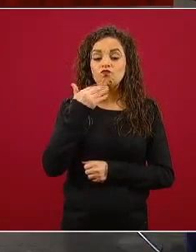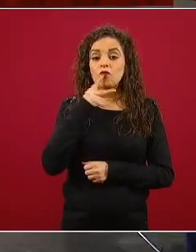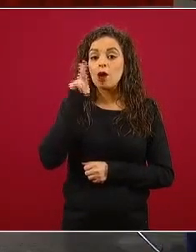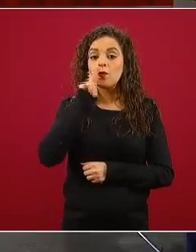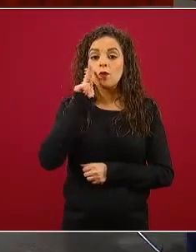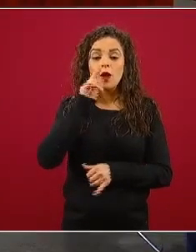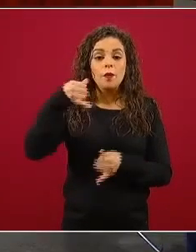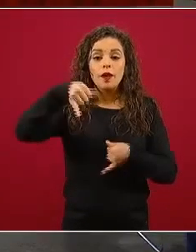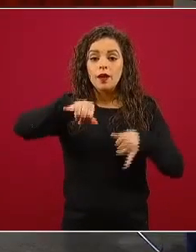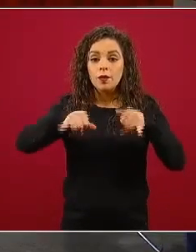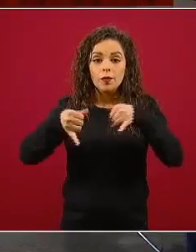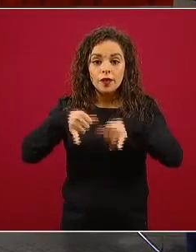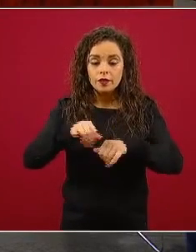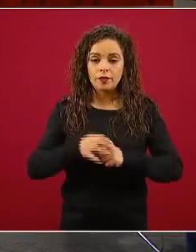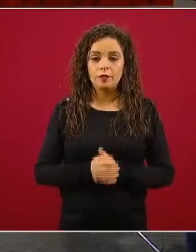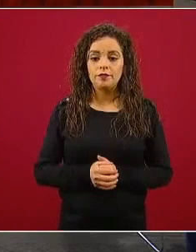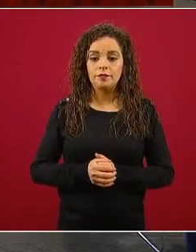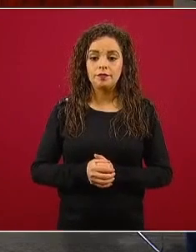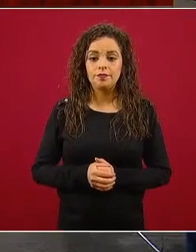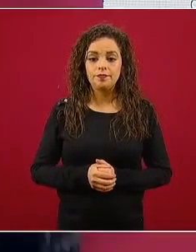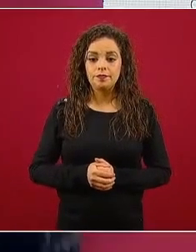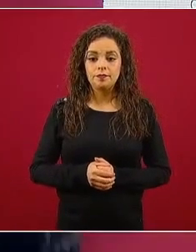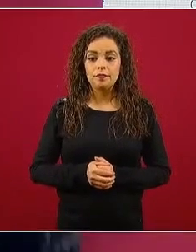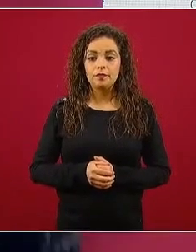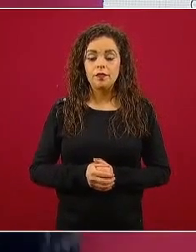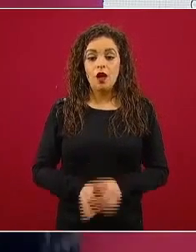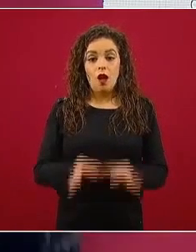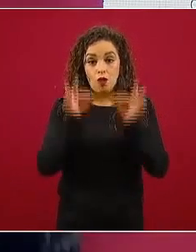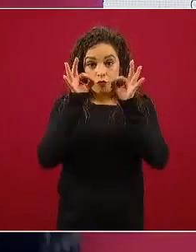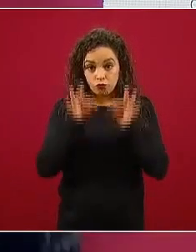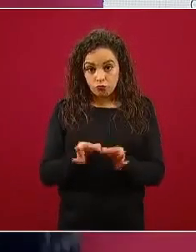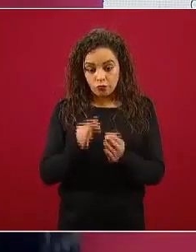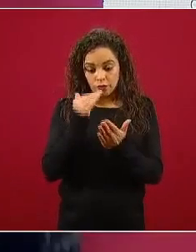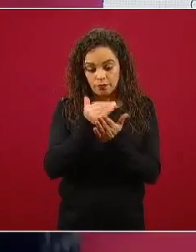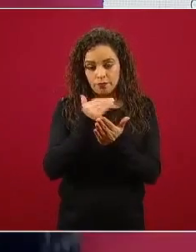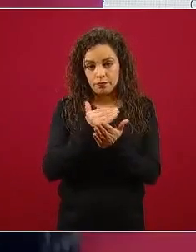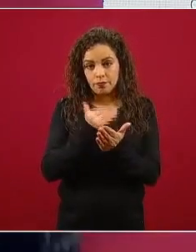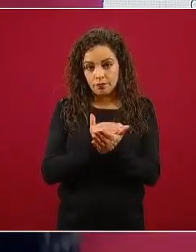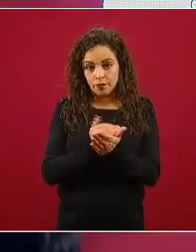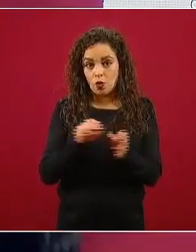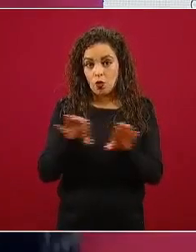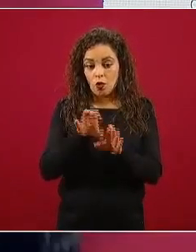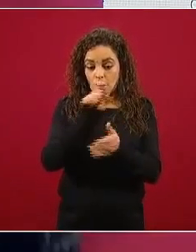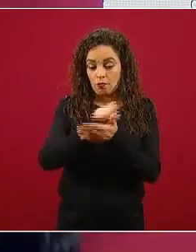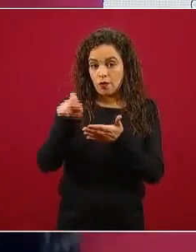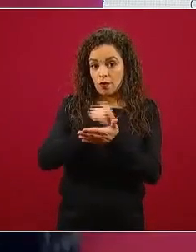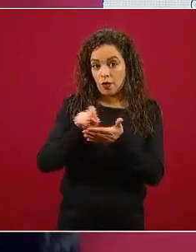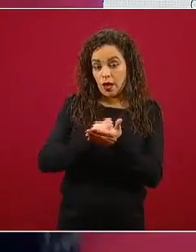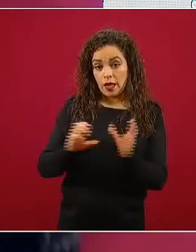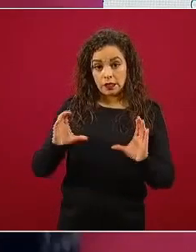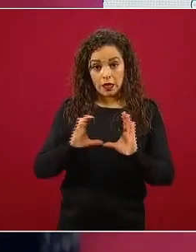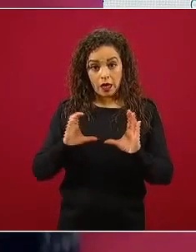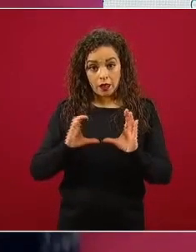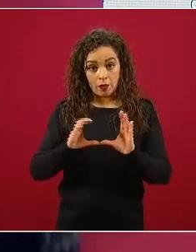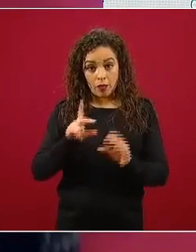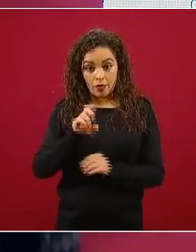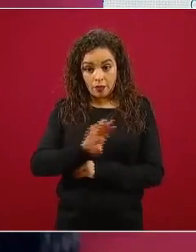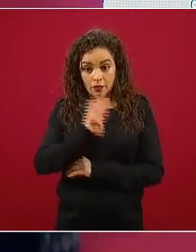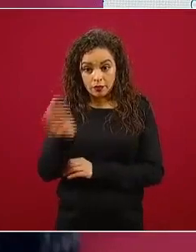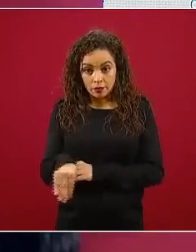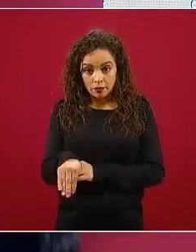Nuevamente, el lineamiento de correcto llenado del certificado obliga a que la persona